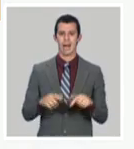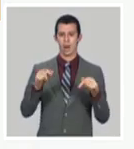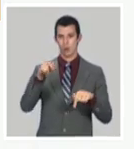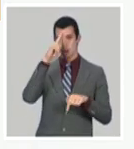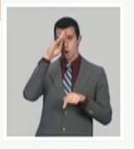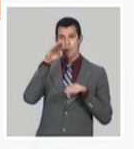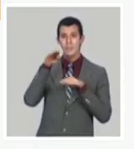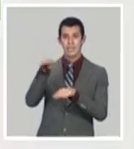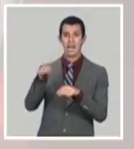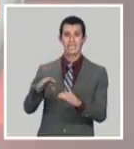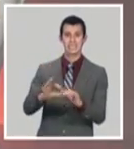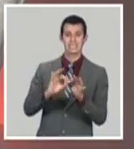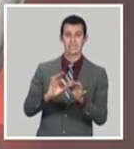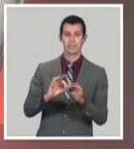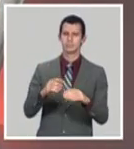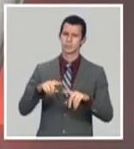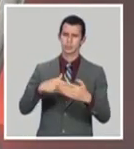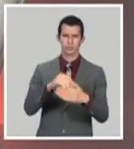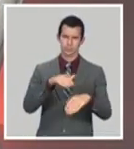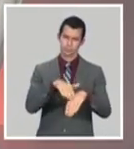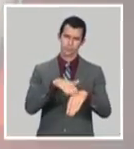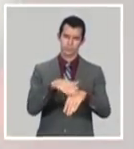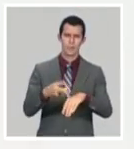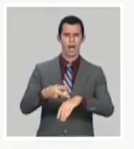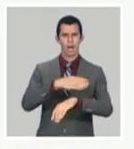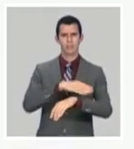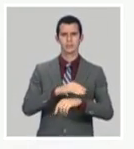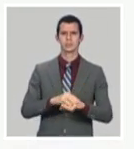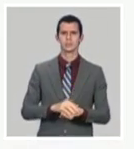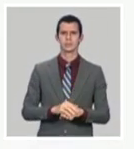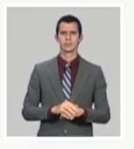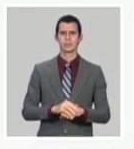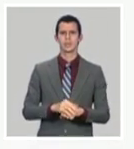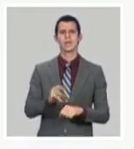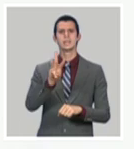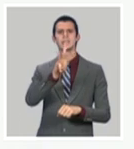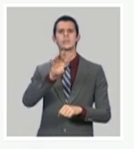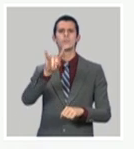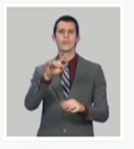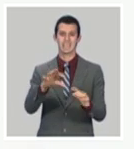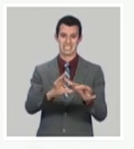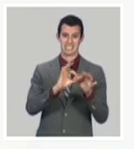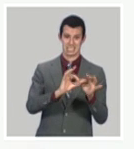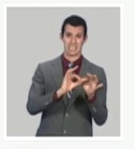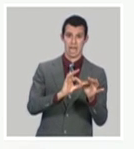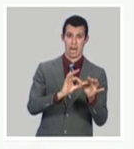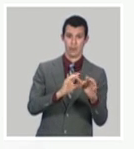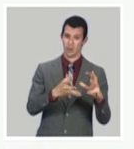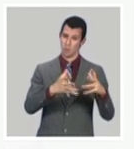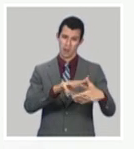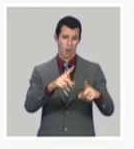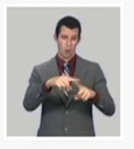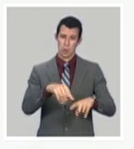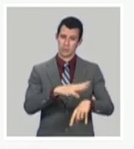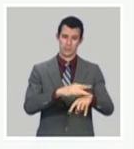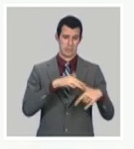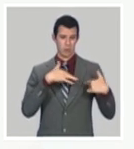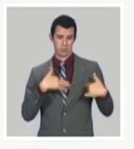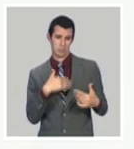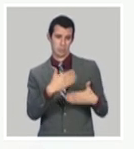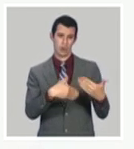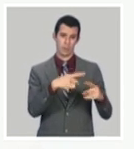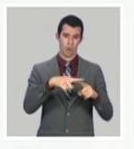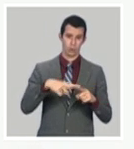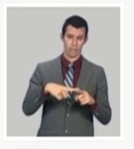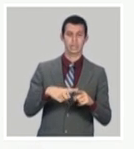38, no, el anterior 39 críticos y 38 pacientes graves, y así nos hemos mantenido. Es decir, hay días que hemos llegado a